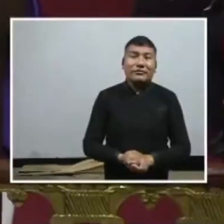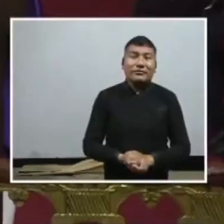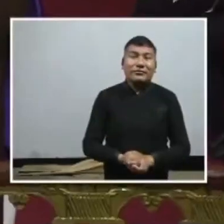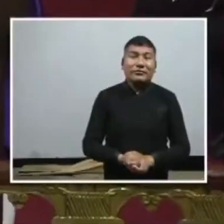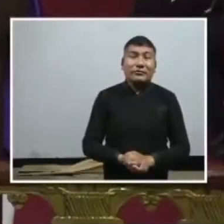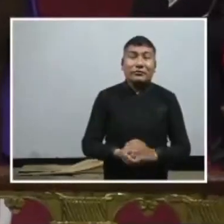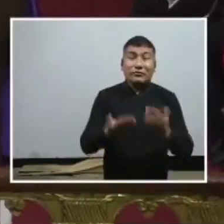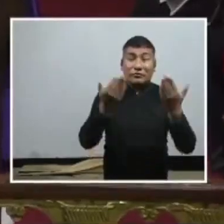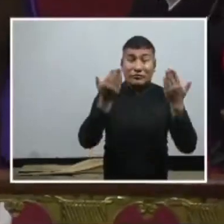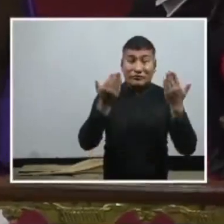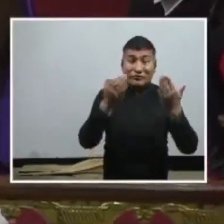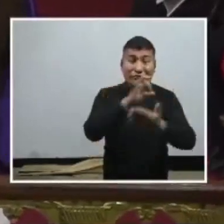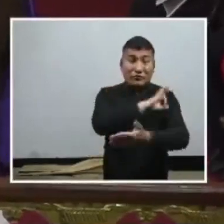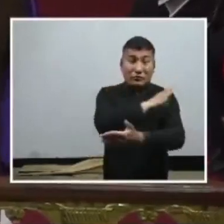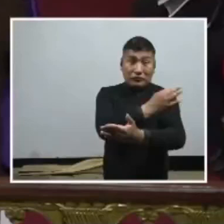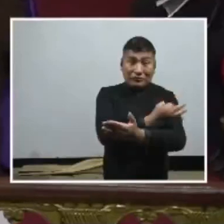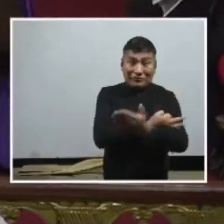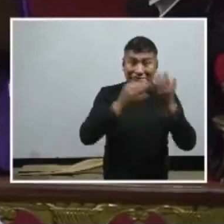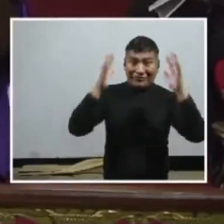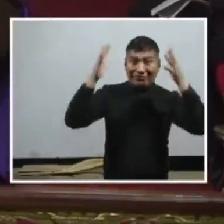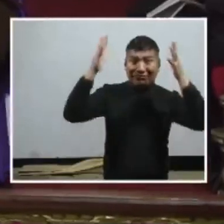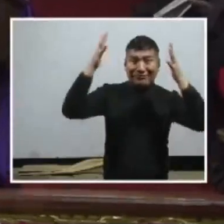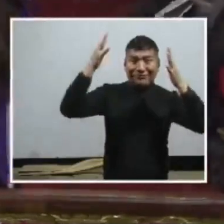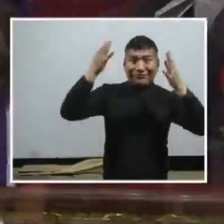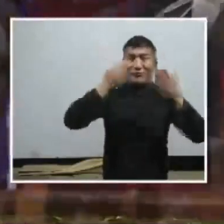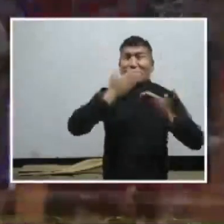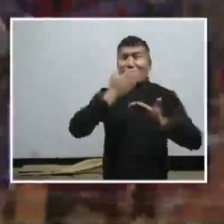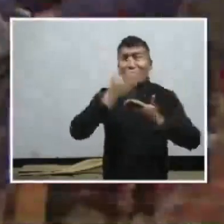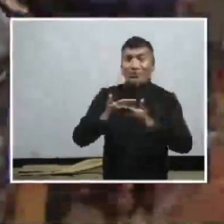Vamos a dar un fuerte aplauso a los buenos papás.